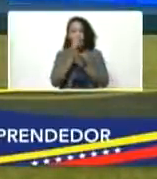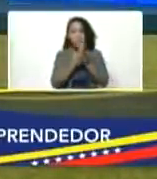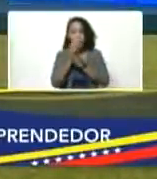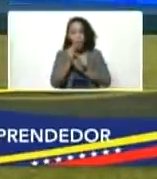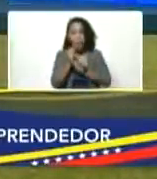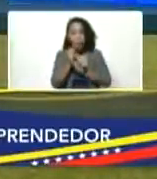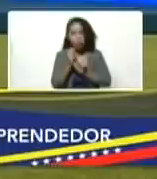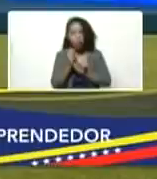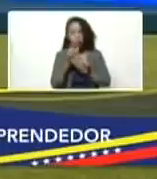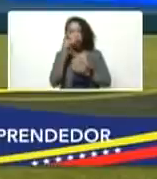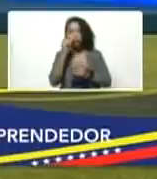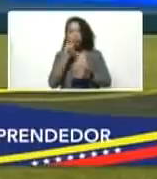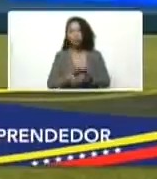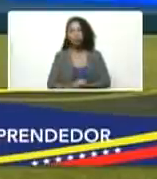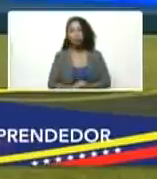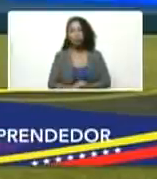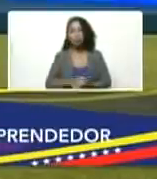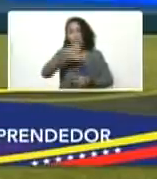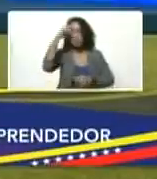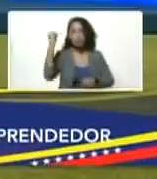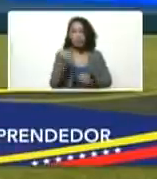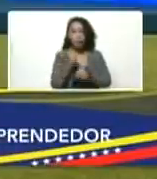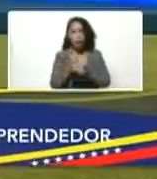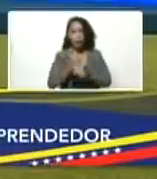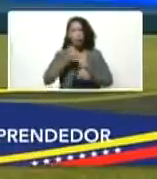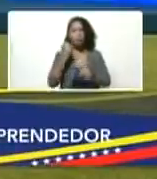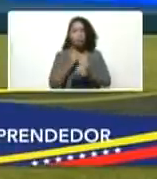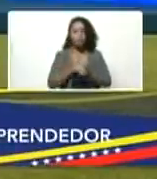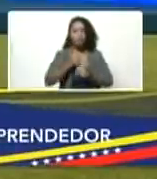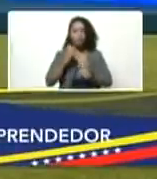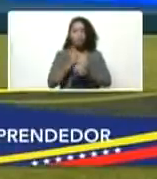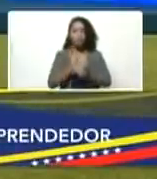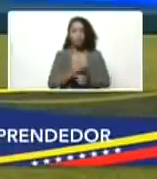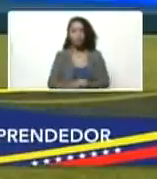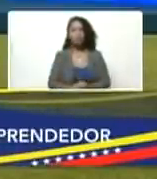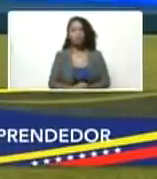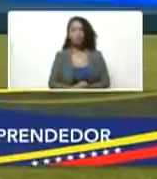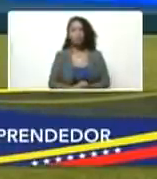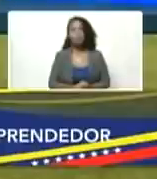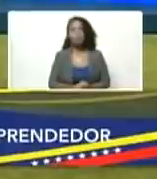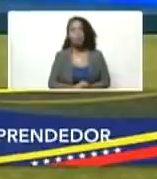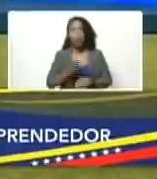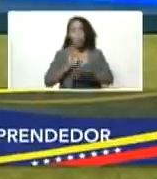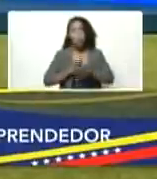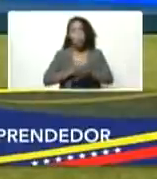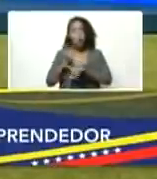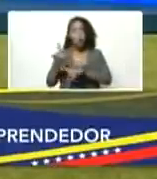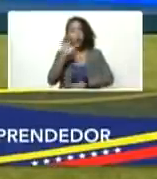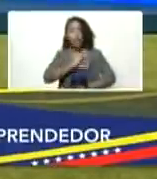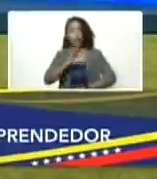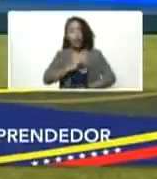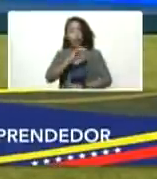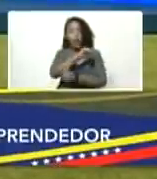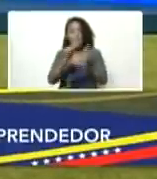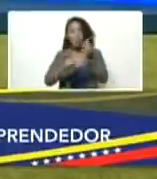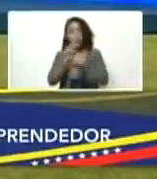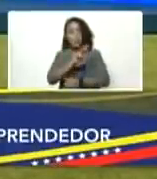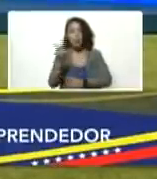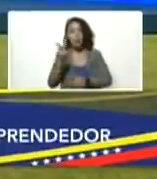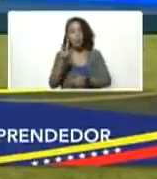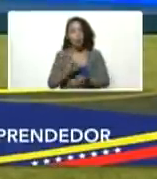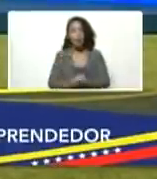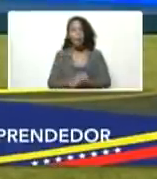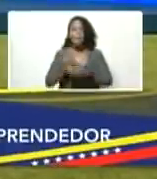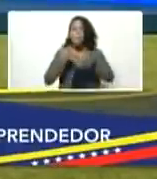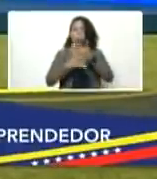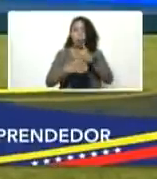Emprendimientos, emprendimientos, trabajo, trabajo y más trabajo. Por eso, señora vicepresidenta, vamos